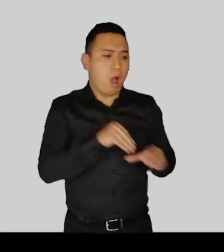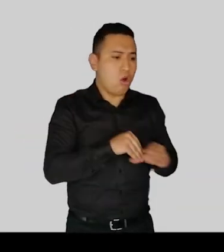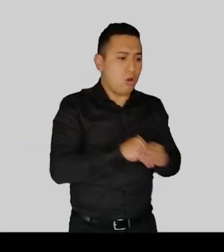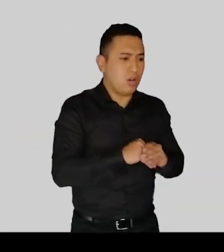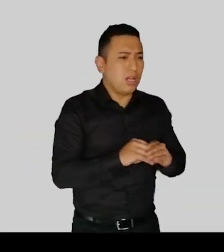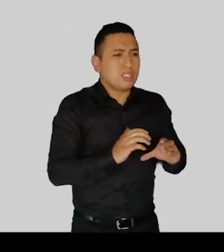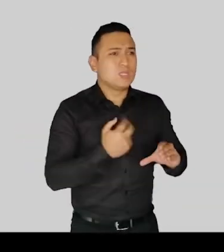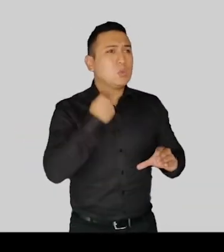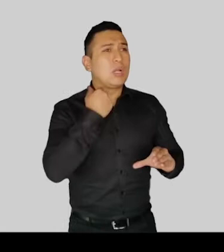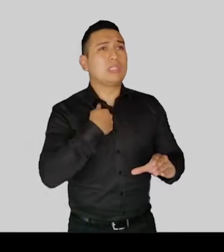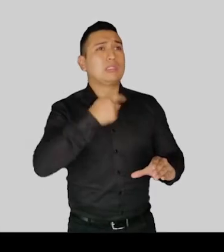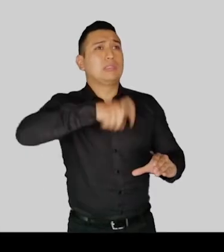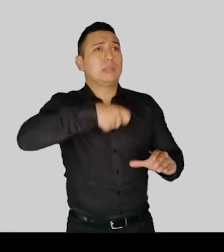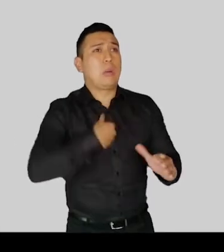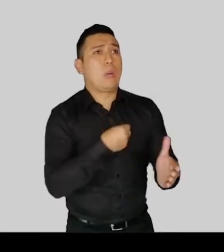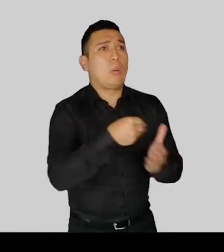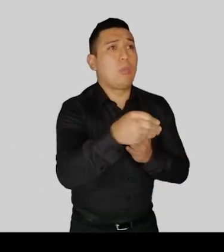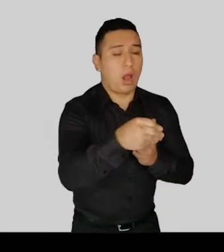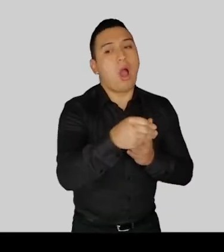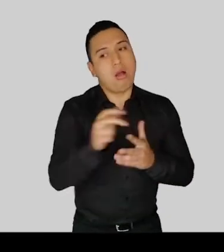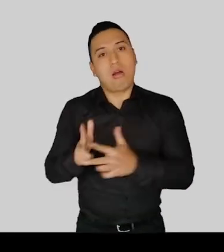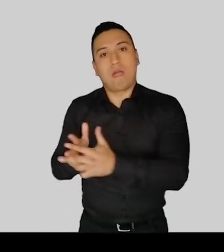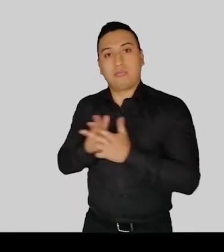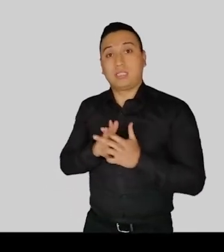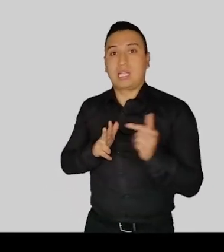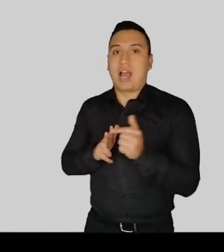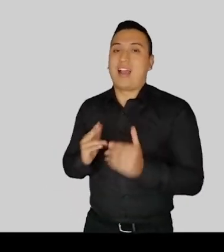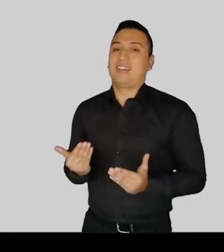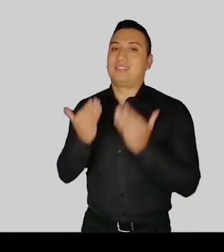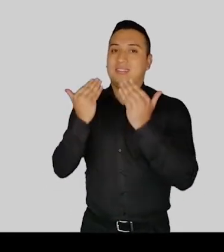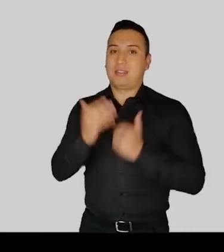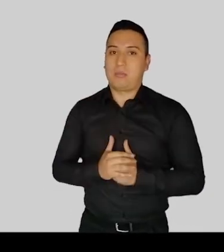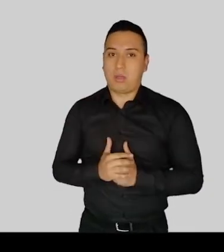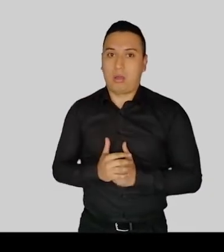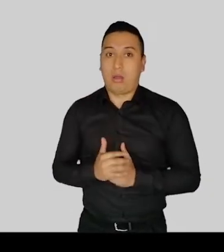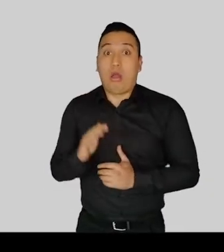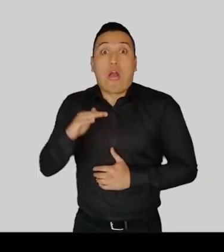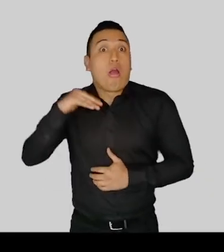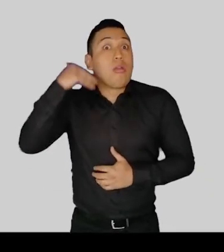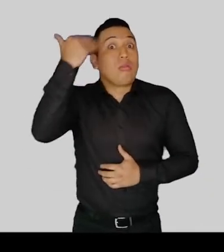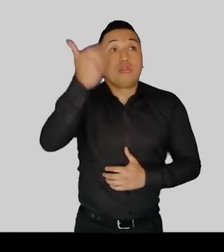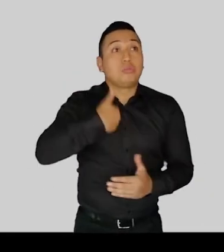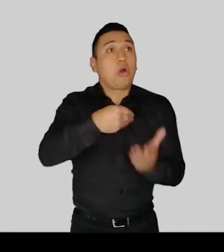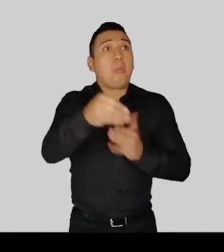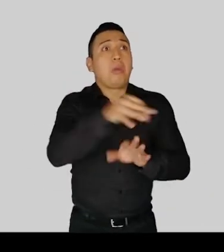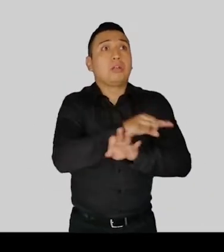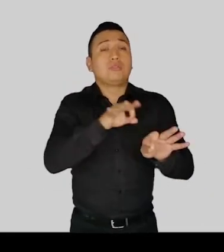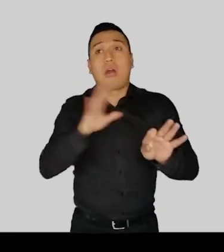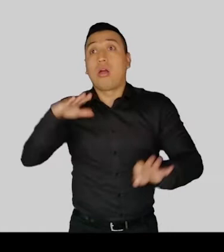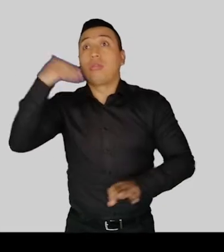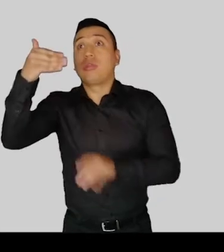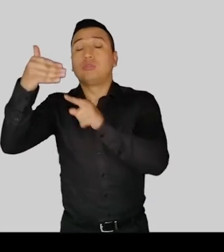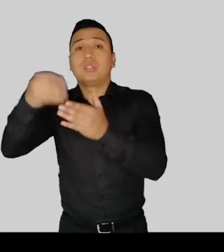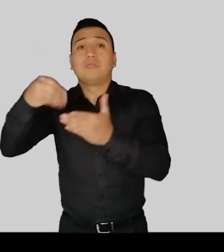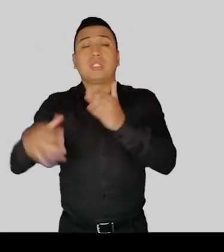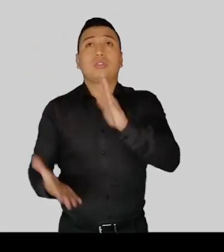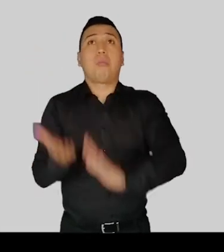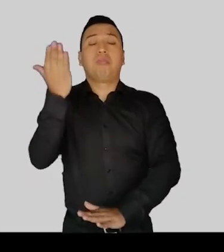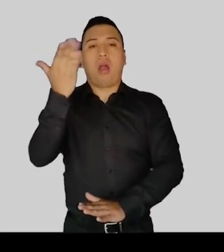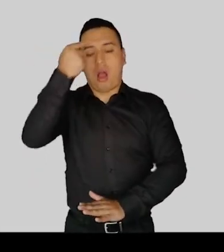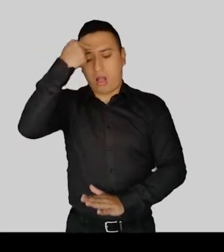dinero para satisfacer una necesidad no adquirir el bien es más costoso que comprarlo a crédito